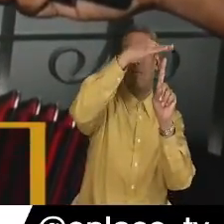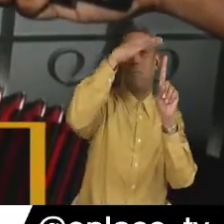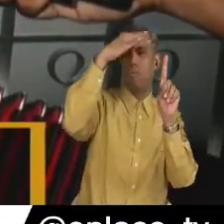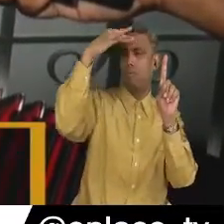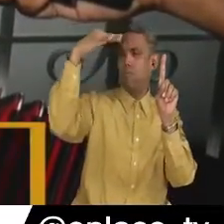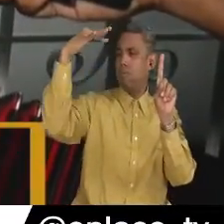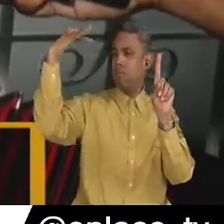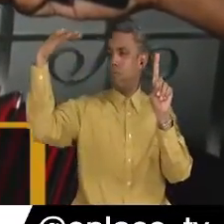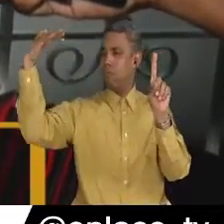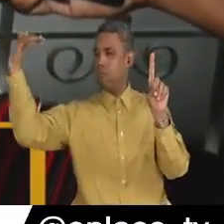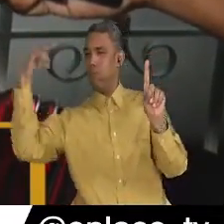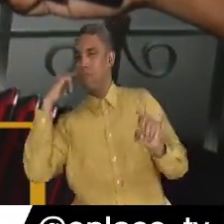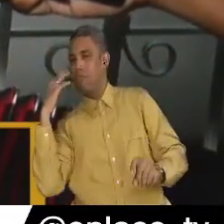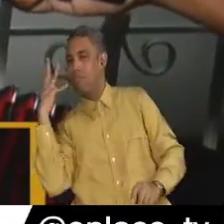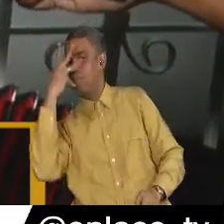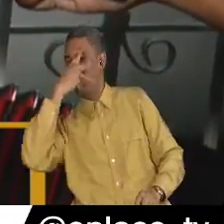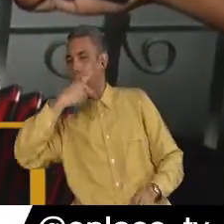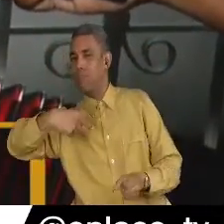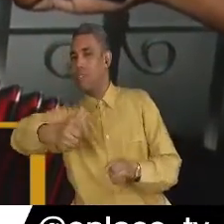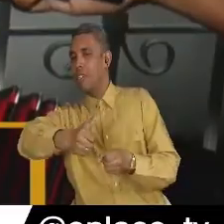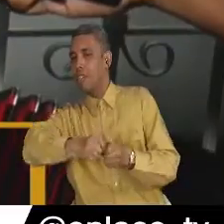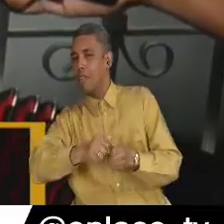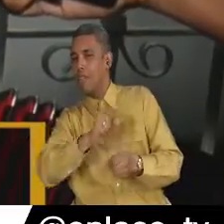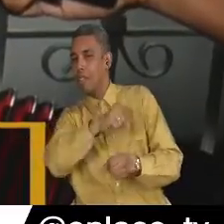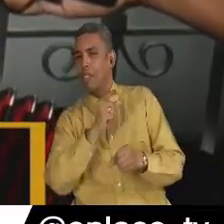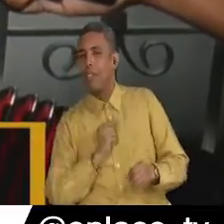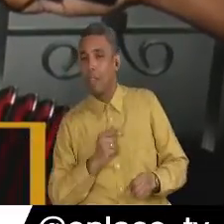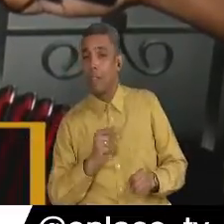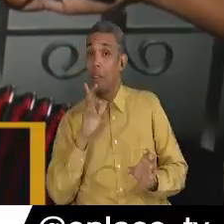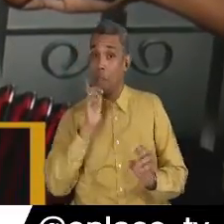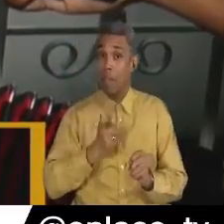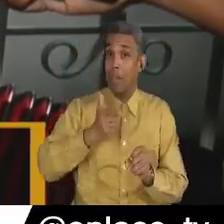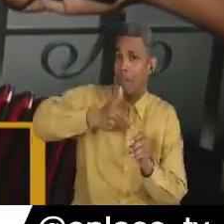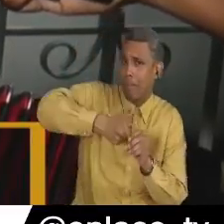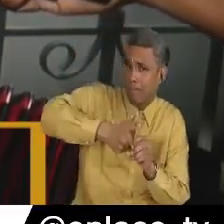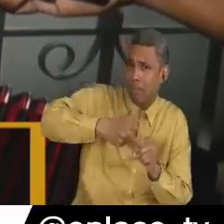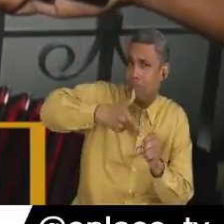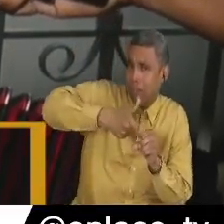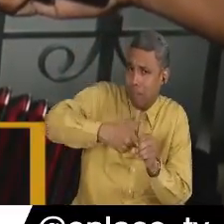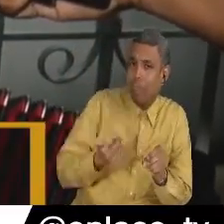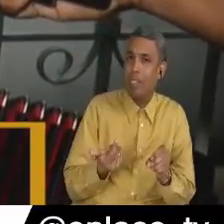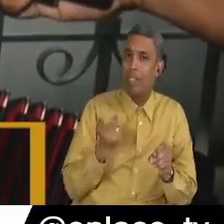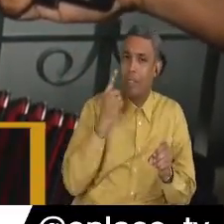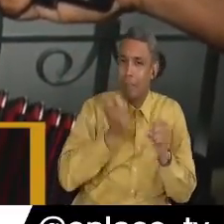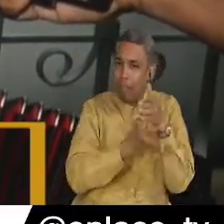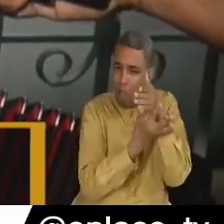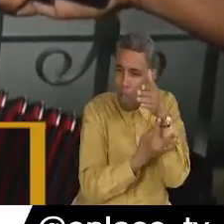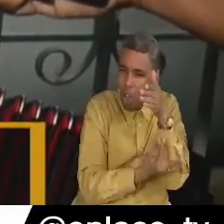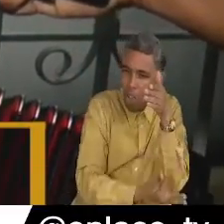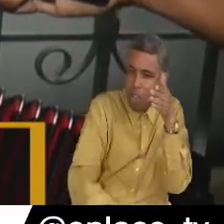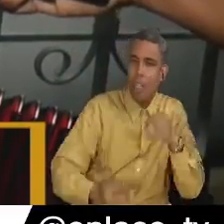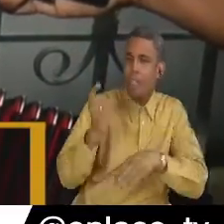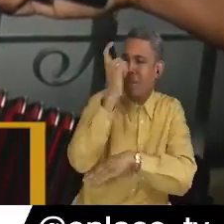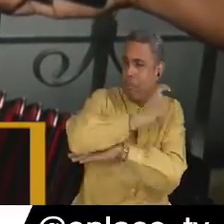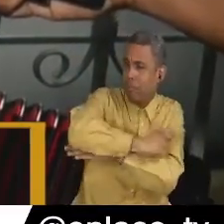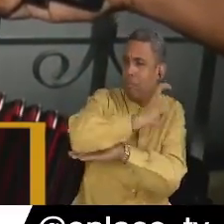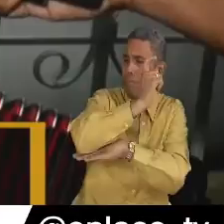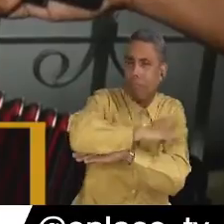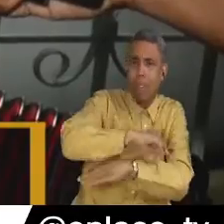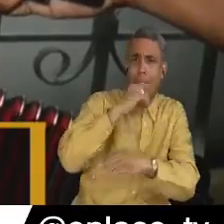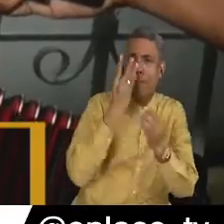petroleras que la manda la Ecopetrol, a CPM la gasolina, gas, aceite, petróleo y el queroseno.